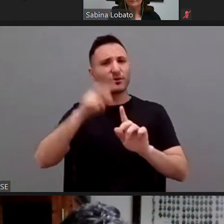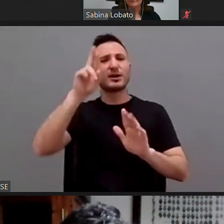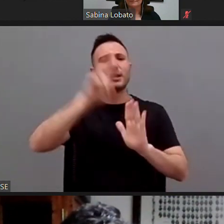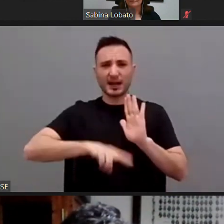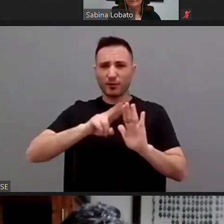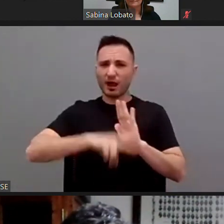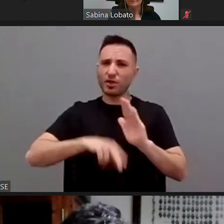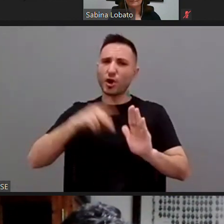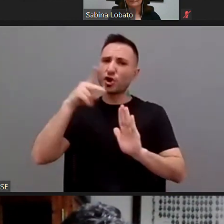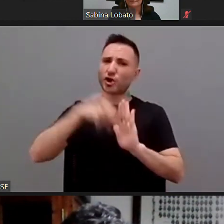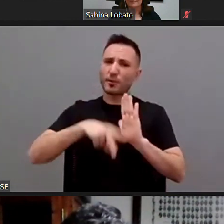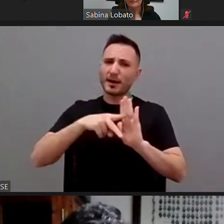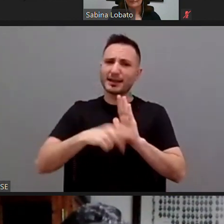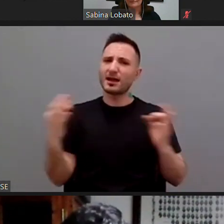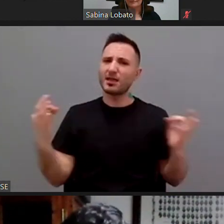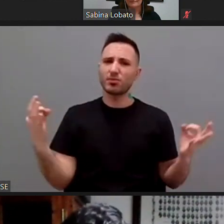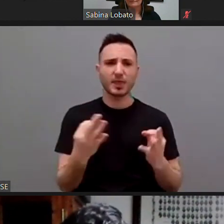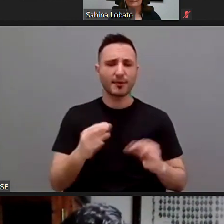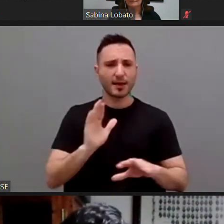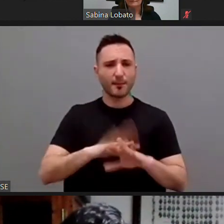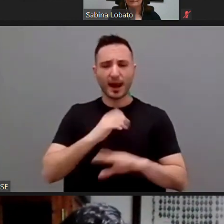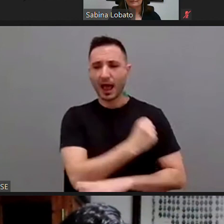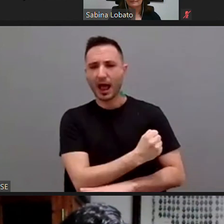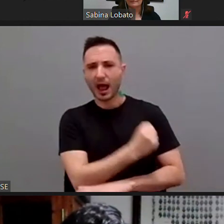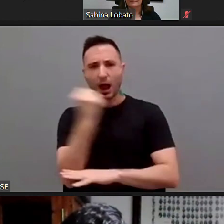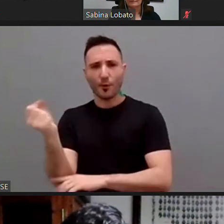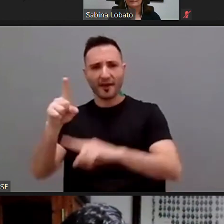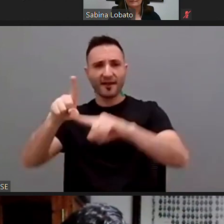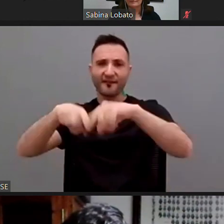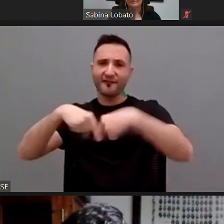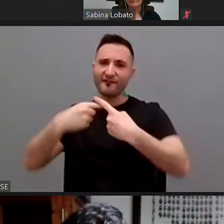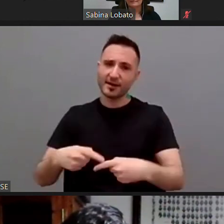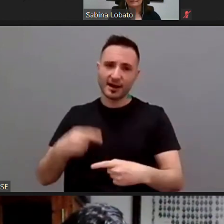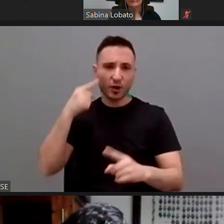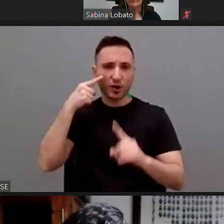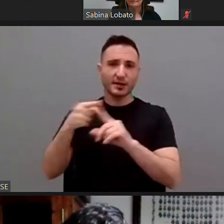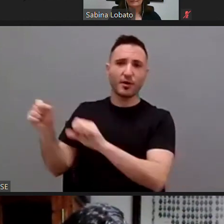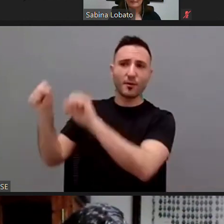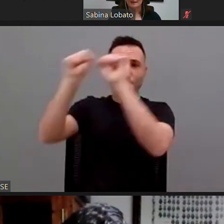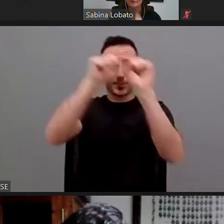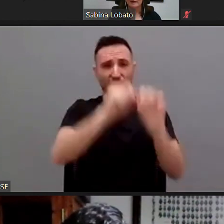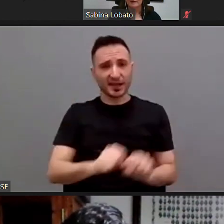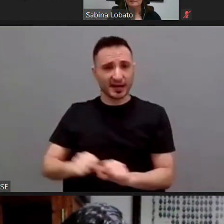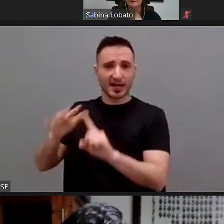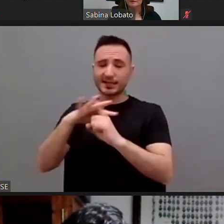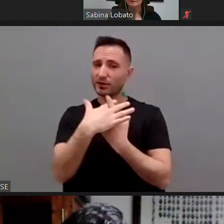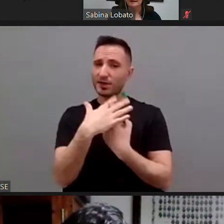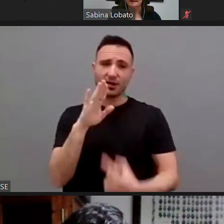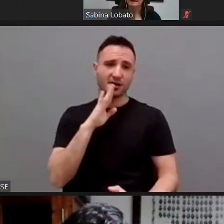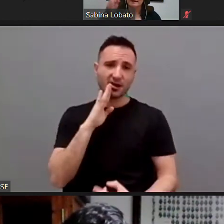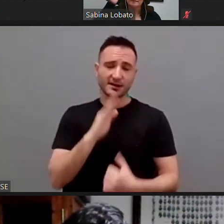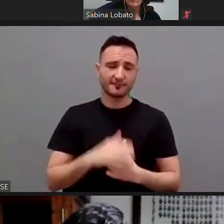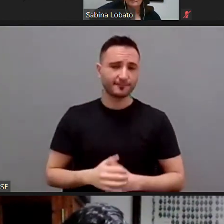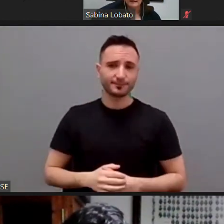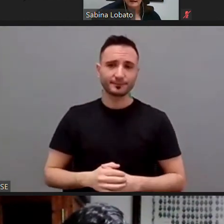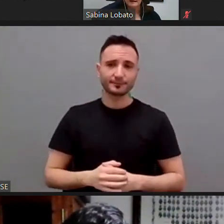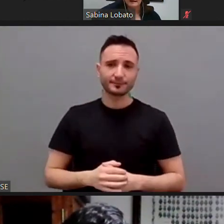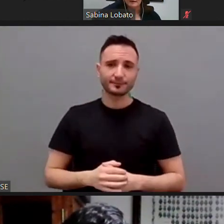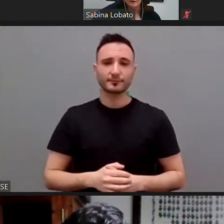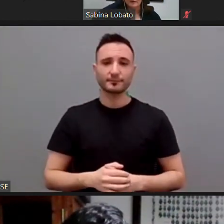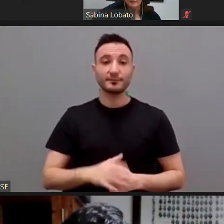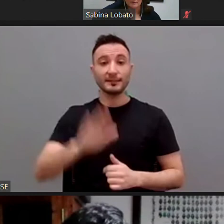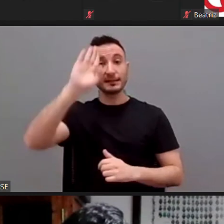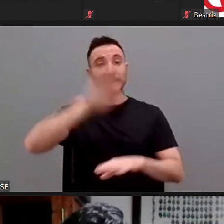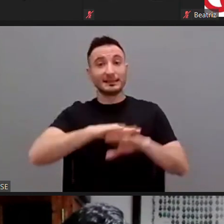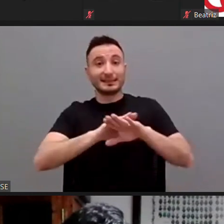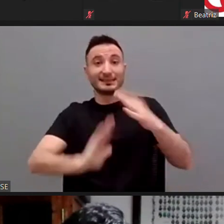ciertas normativas que puedan apoyar y proteger estas situaciones. Ana Moreno Miguel nos Ángel, traslada... Miguel Ángel, sí, perdona,